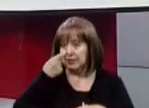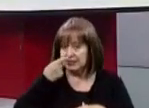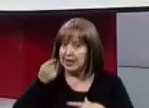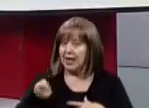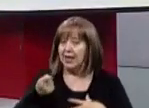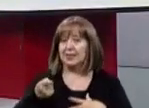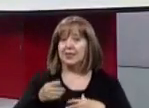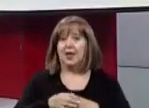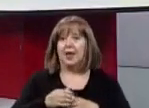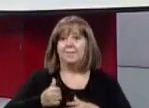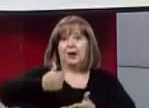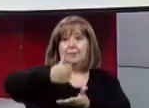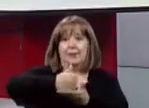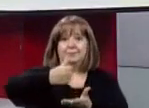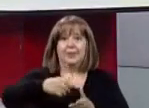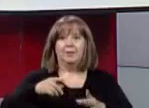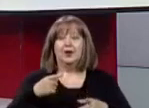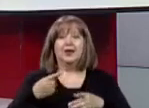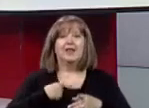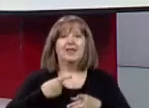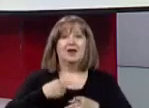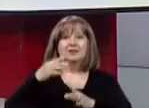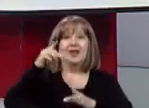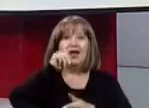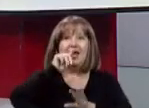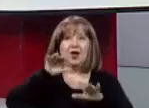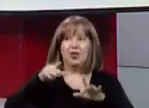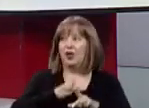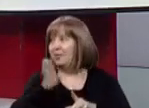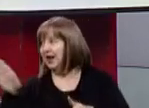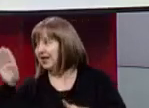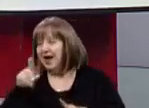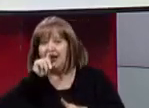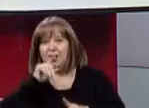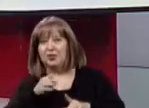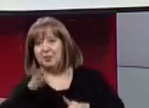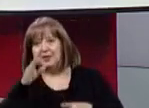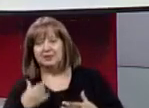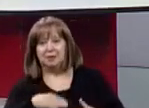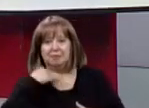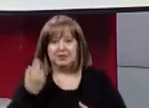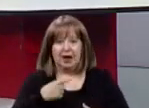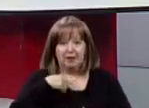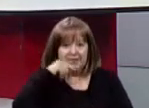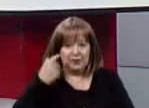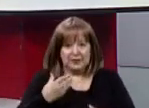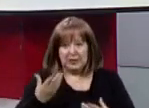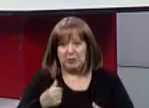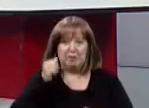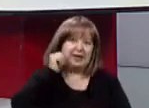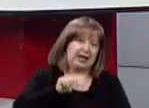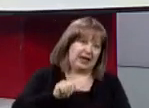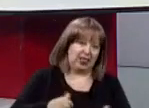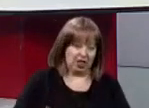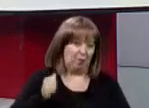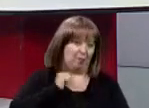justamente para tantos, claro. ¿No? ¿Viste? Cuando decís el cóndor para allá, pero ahora te da como cosita decir el cóndor. Y si no tiene cabeza, claro. Es como que está herido. Es